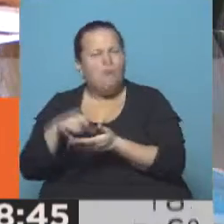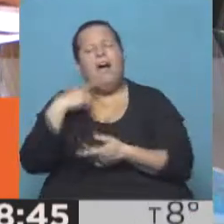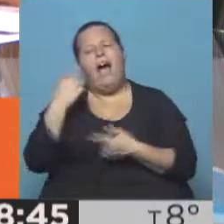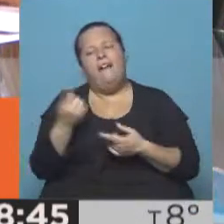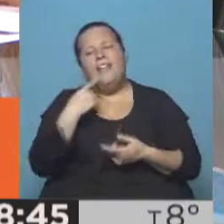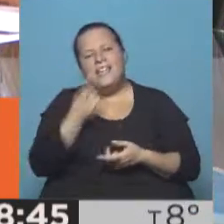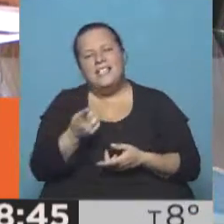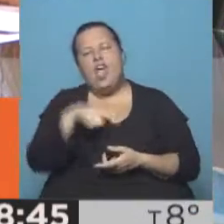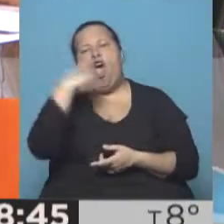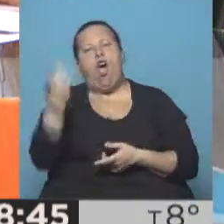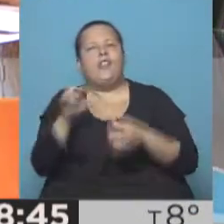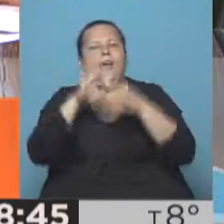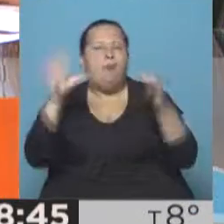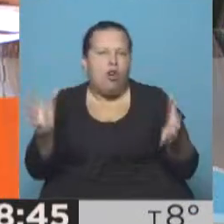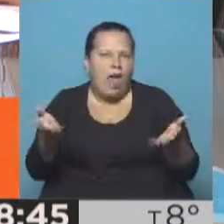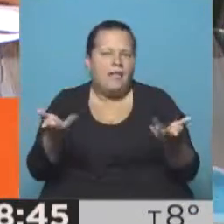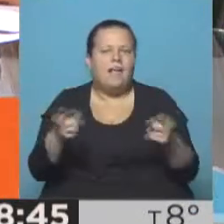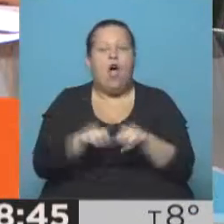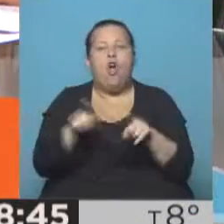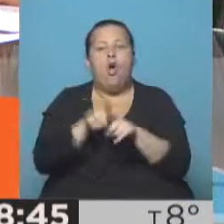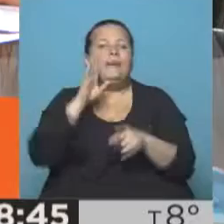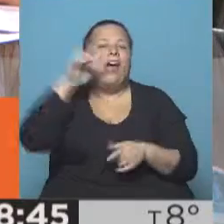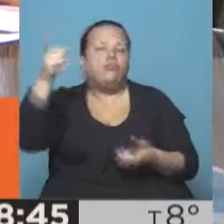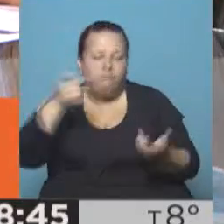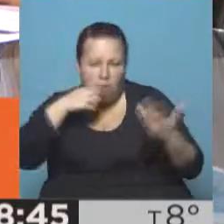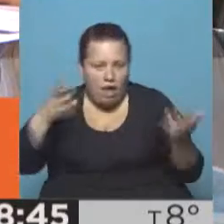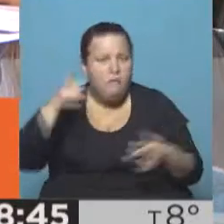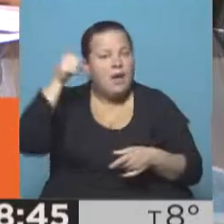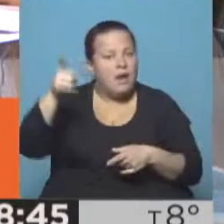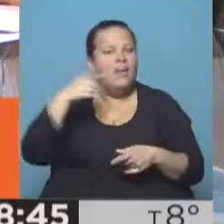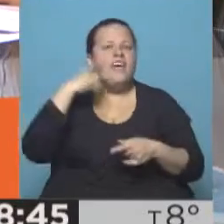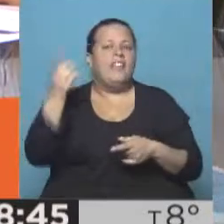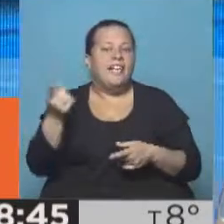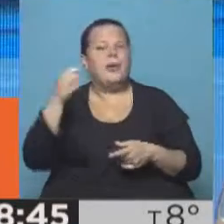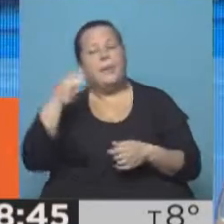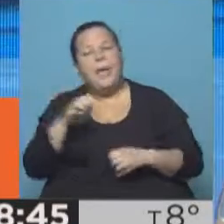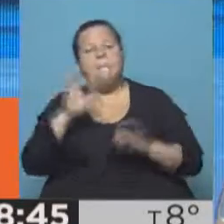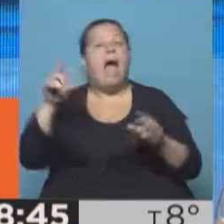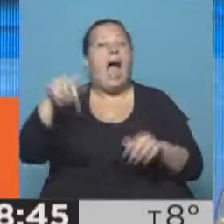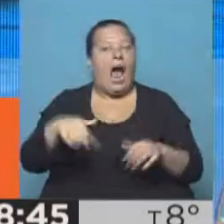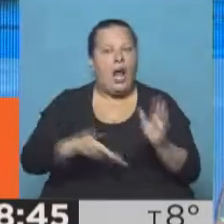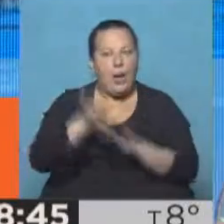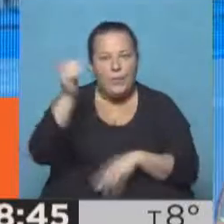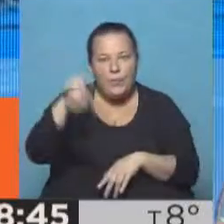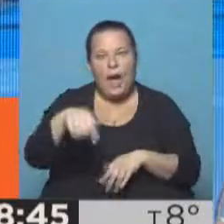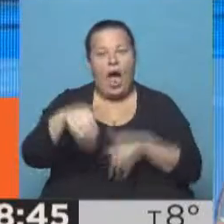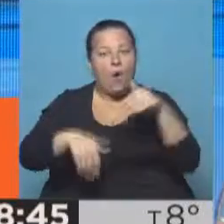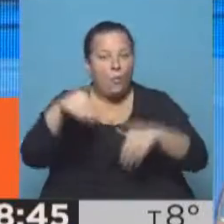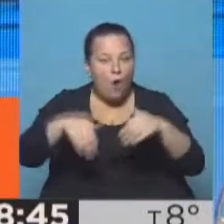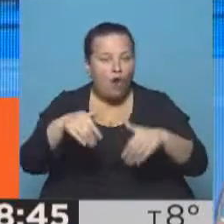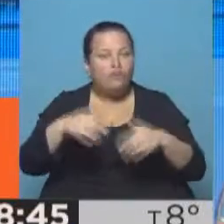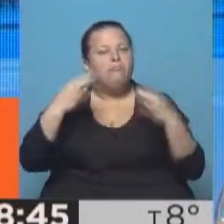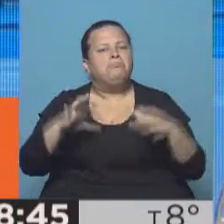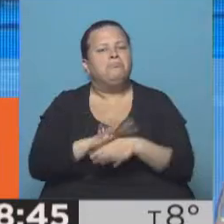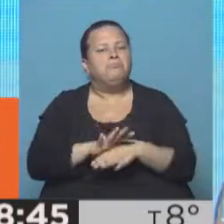habla de otras democracias, como la de Estados Unidos, por ejemplo, que muchos dicen bien o mal y ahora que están por enfrentar elecciones,